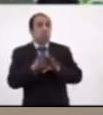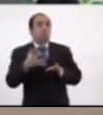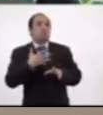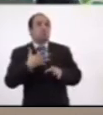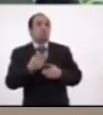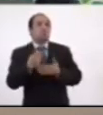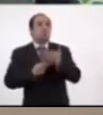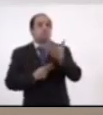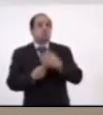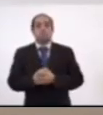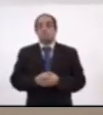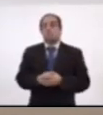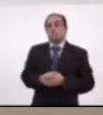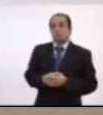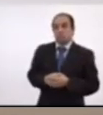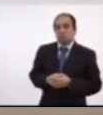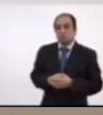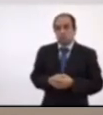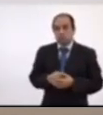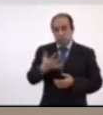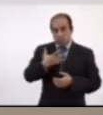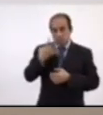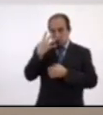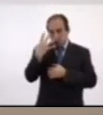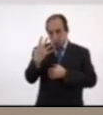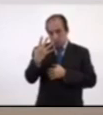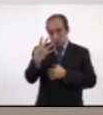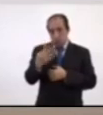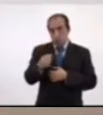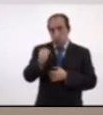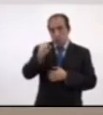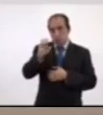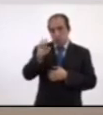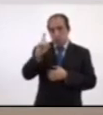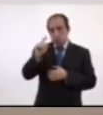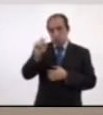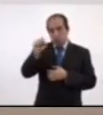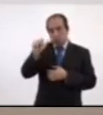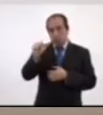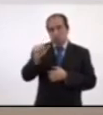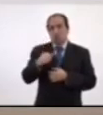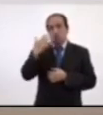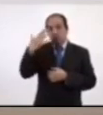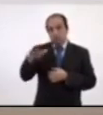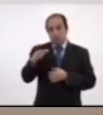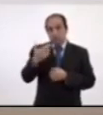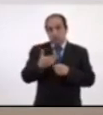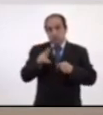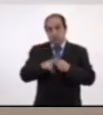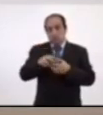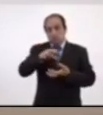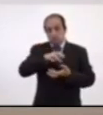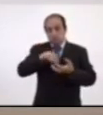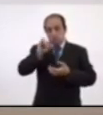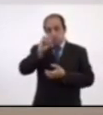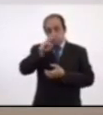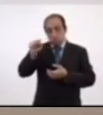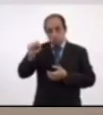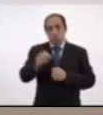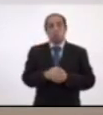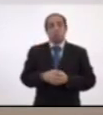estar. Sí, serán 4 de la CEDESA, serán 10 hospitales híbridos del IMSS